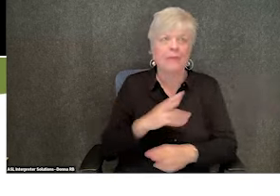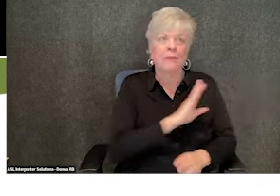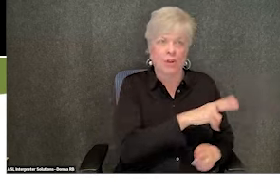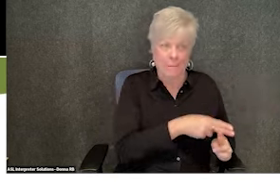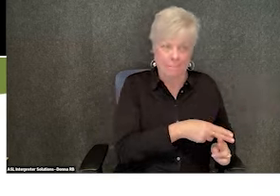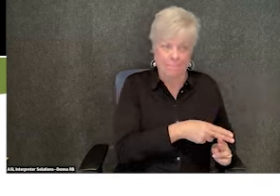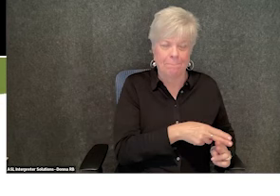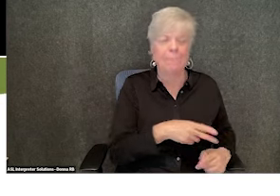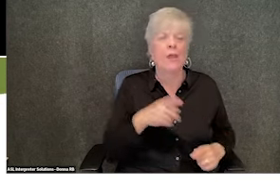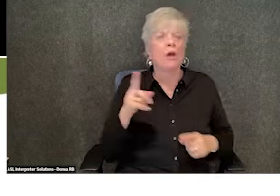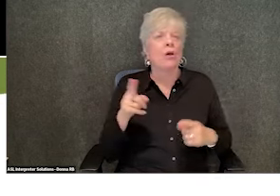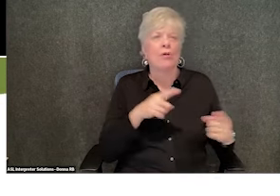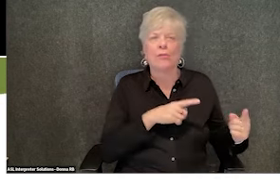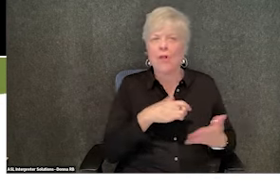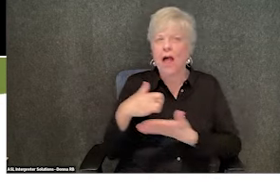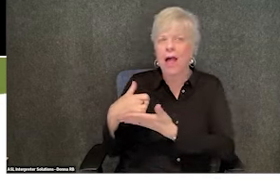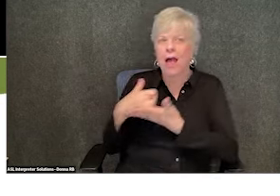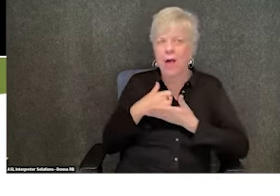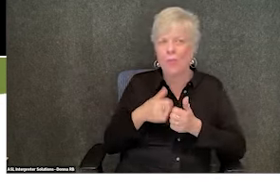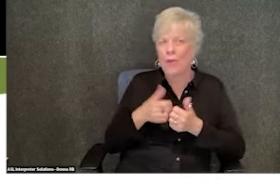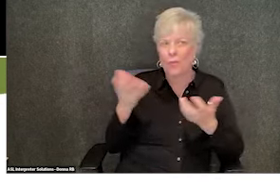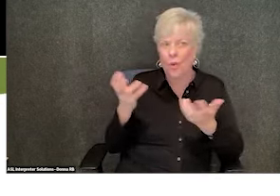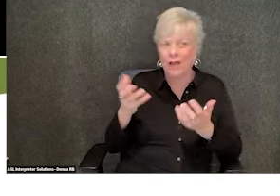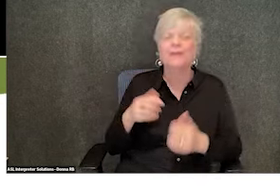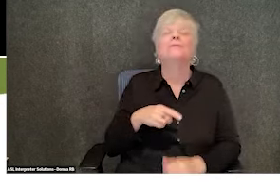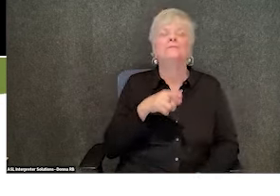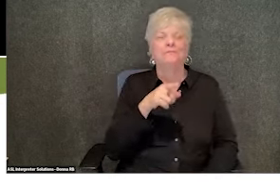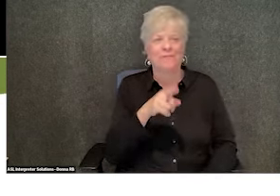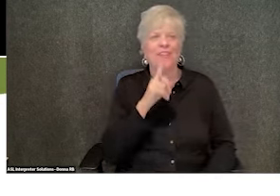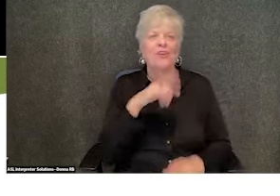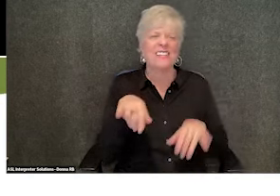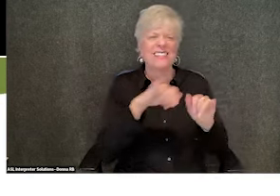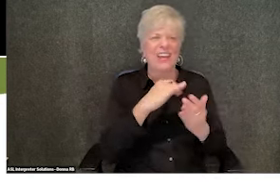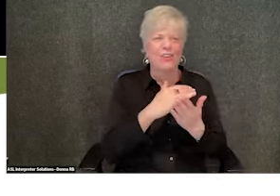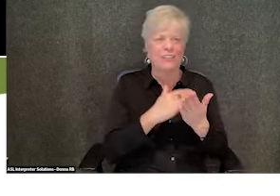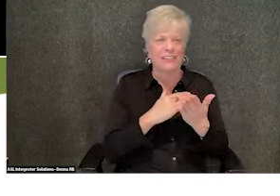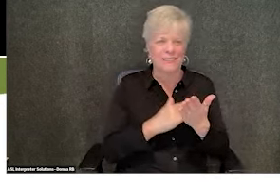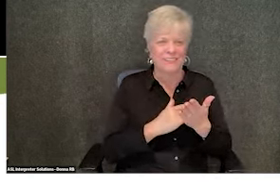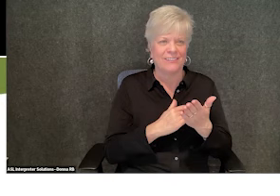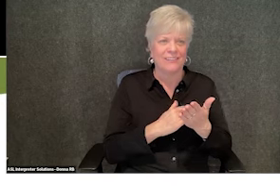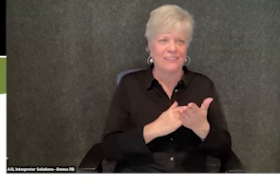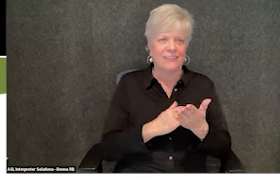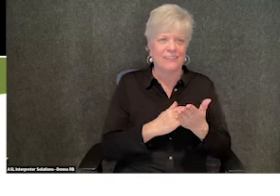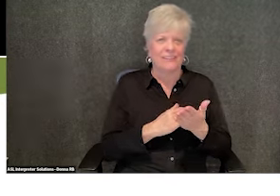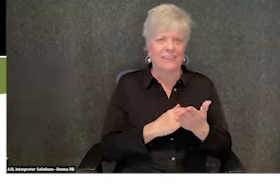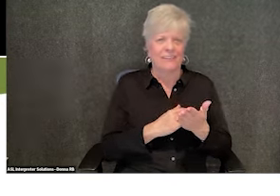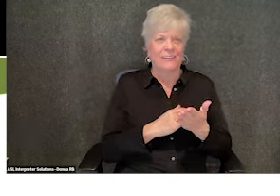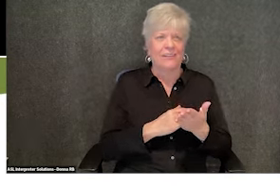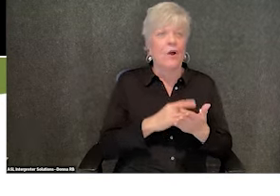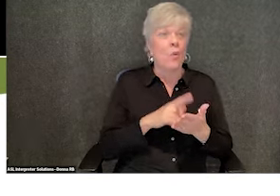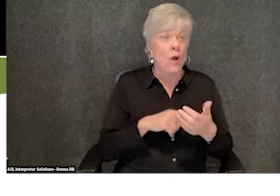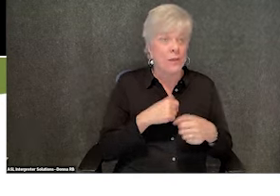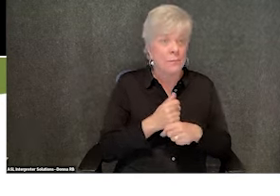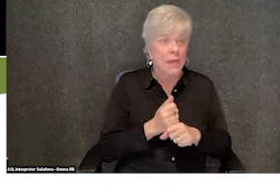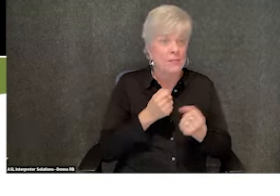Y la segunda parte del acuerdo es con qué quieren ayuda. O sea,